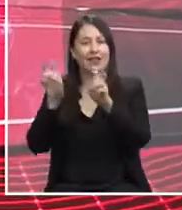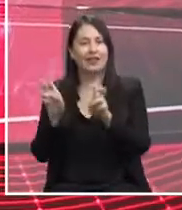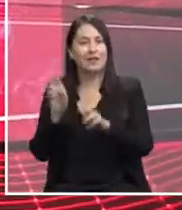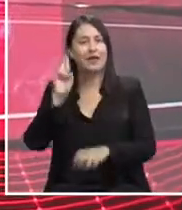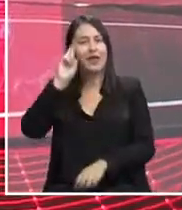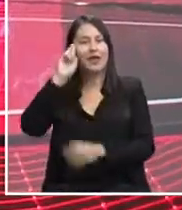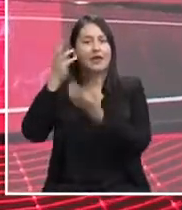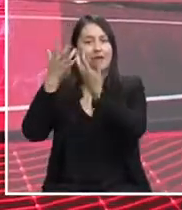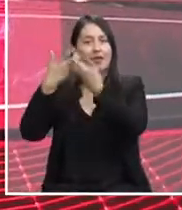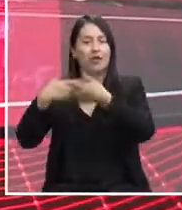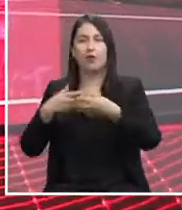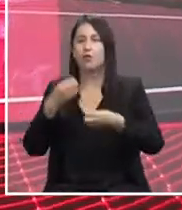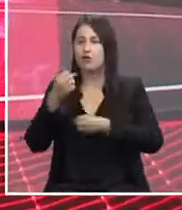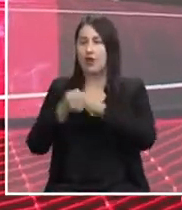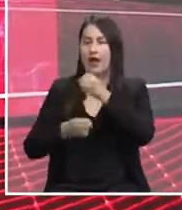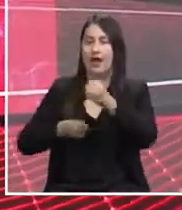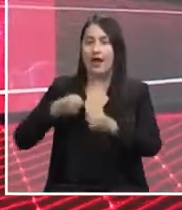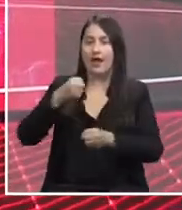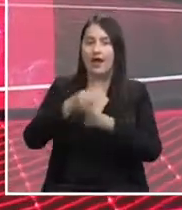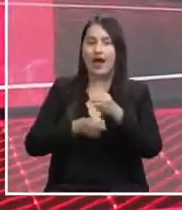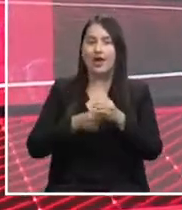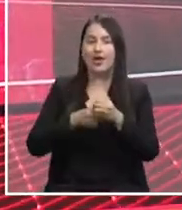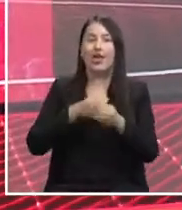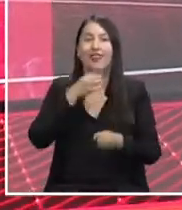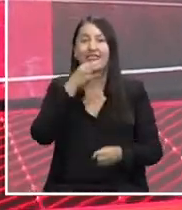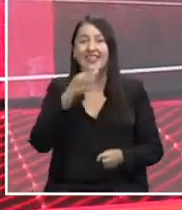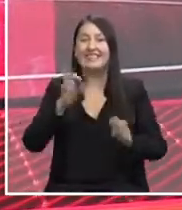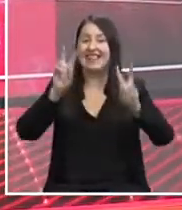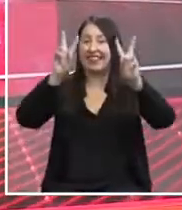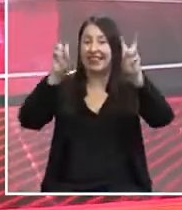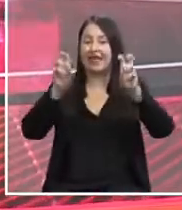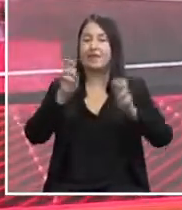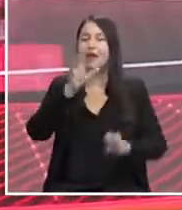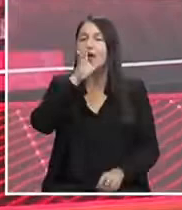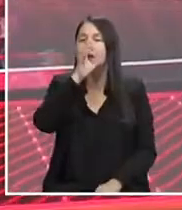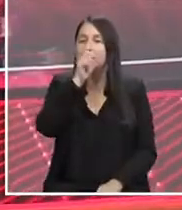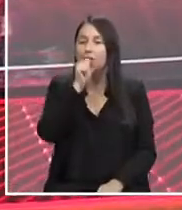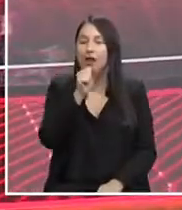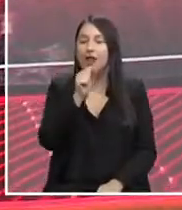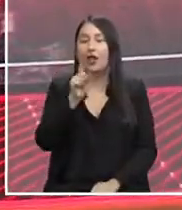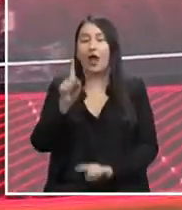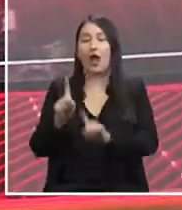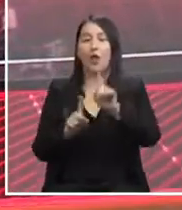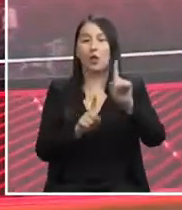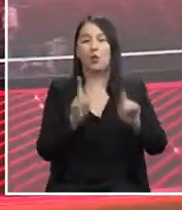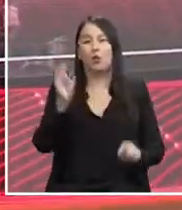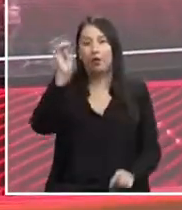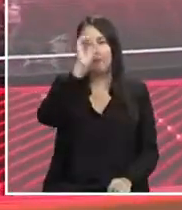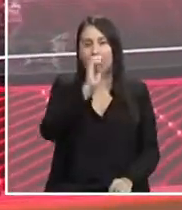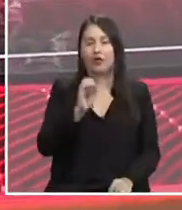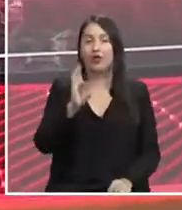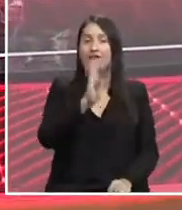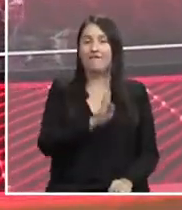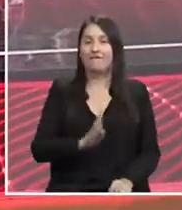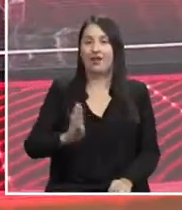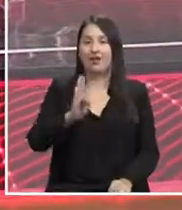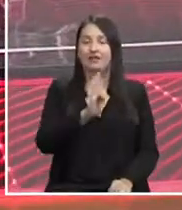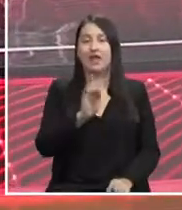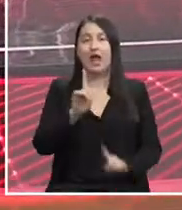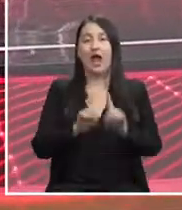hablándose de tolerancia, pero la de la verdad, si algo contradice mis opiniones más básicas o las de mi grupo social, si algo